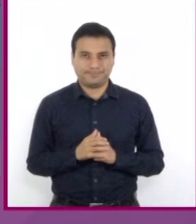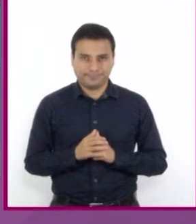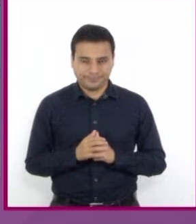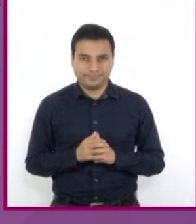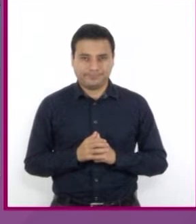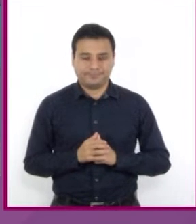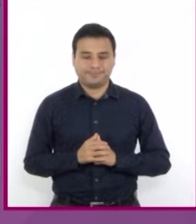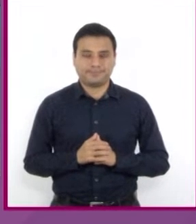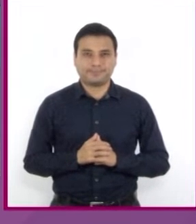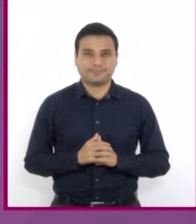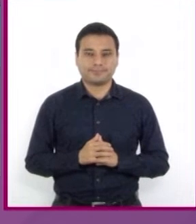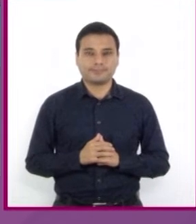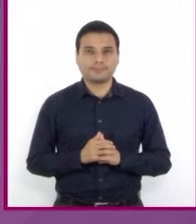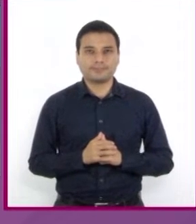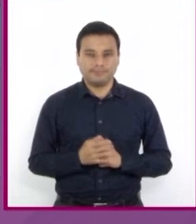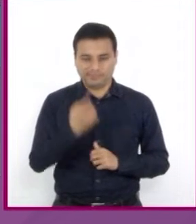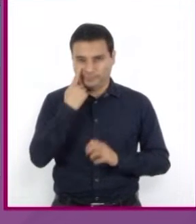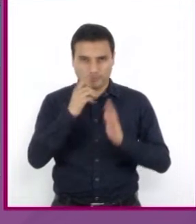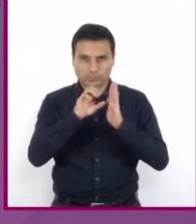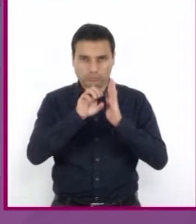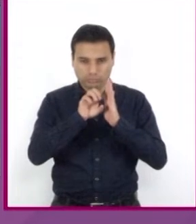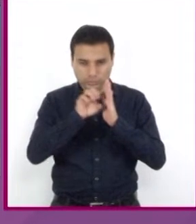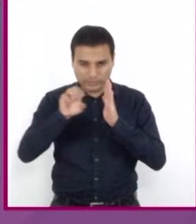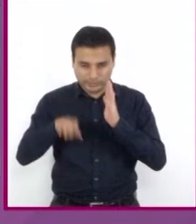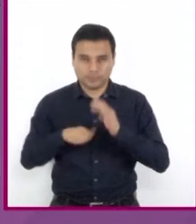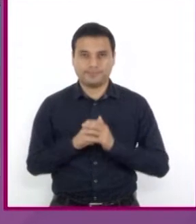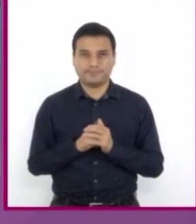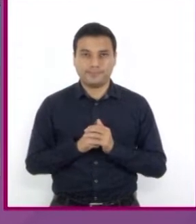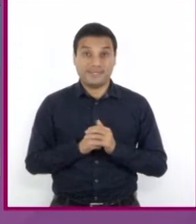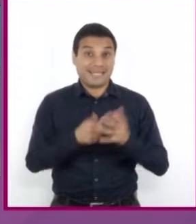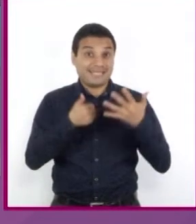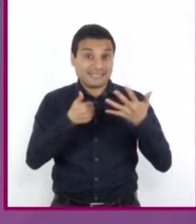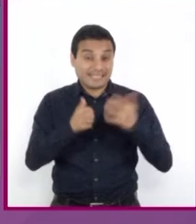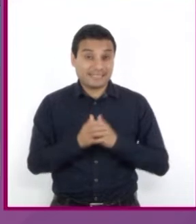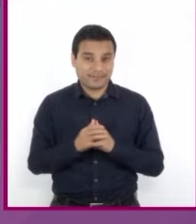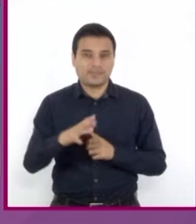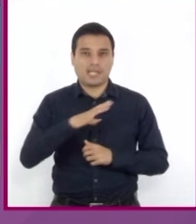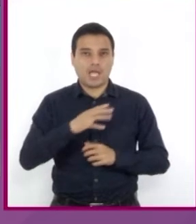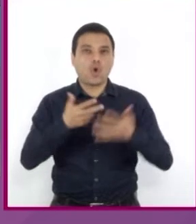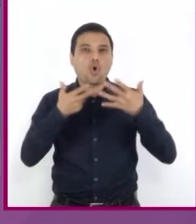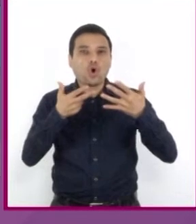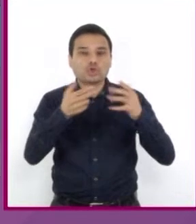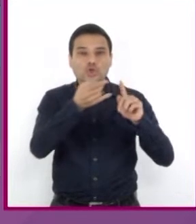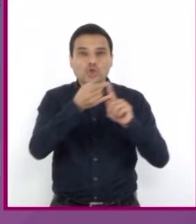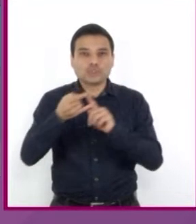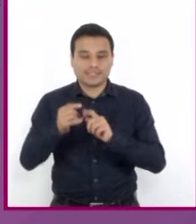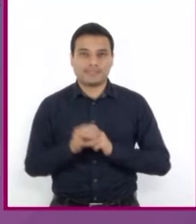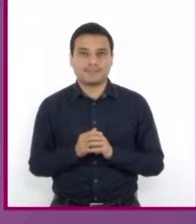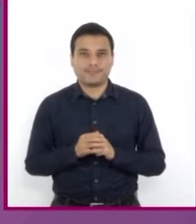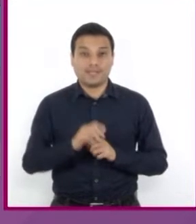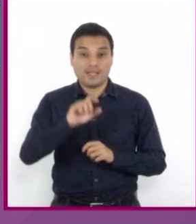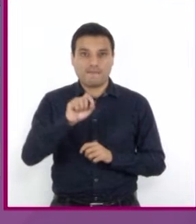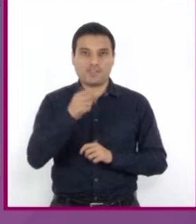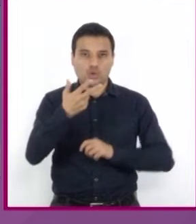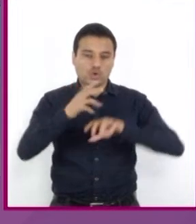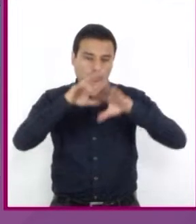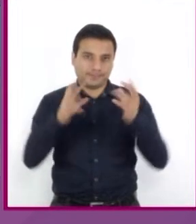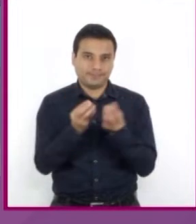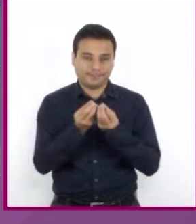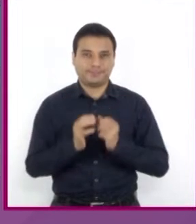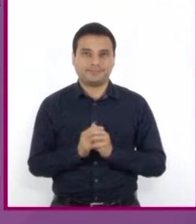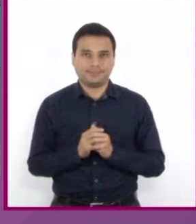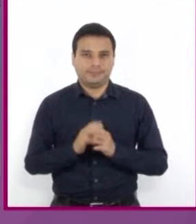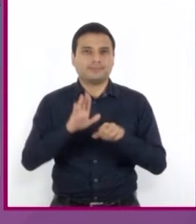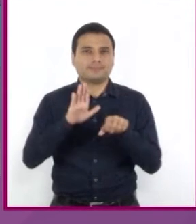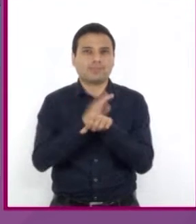en la sucesión. Por ejemplo, el término 6 tiene 8 losetas por lado y 28 losetas en total, ya